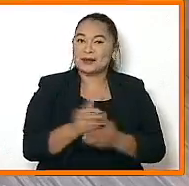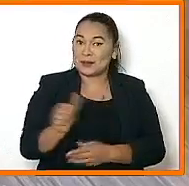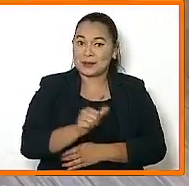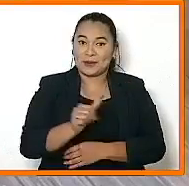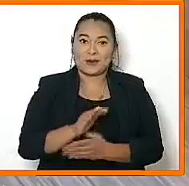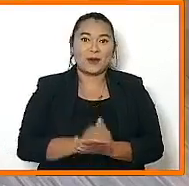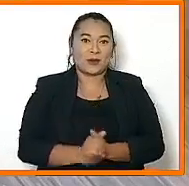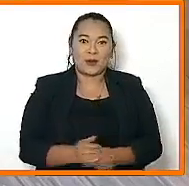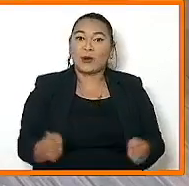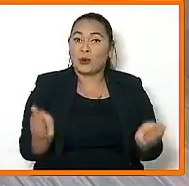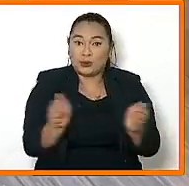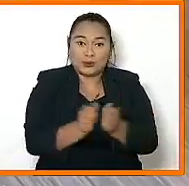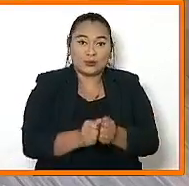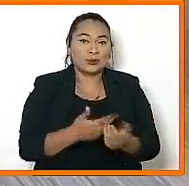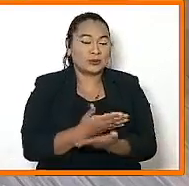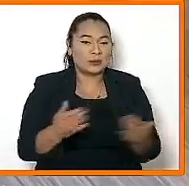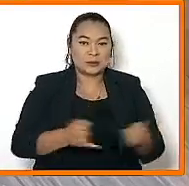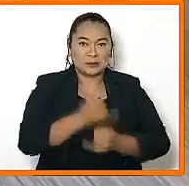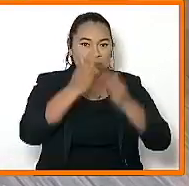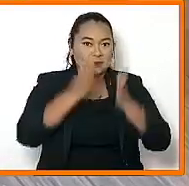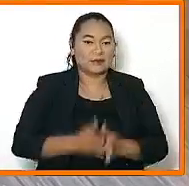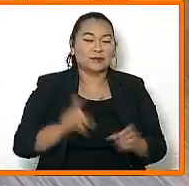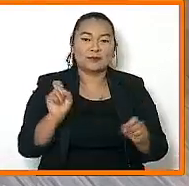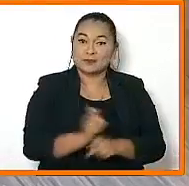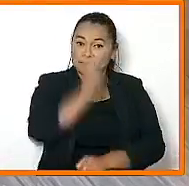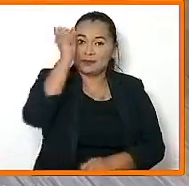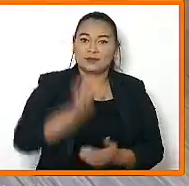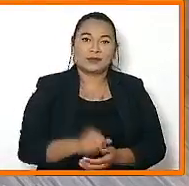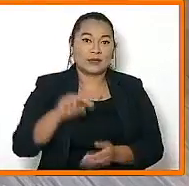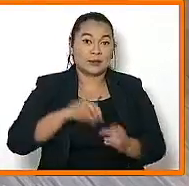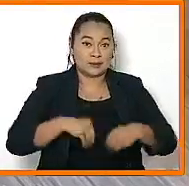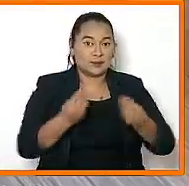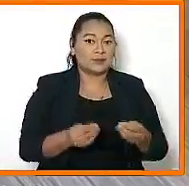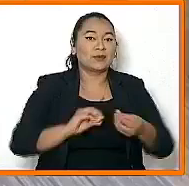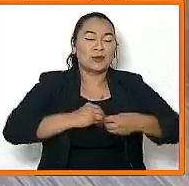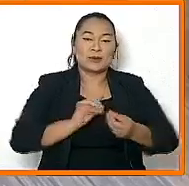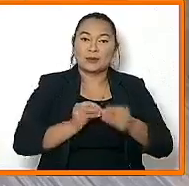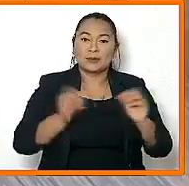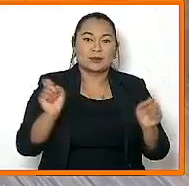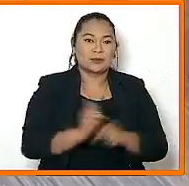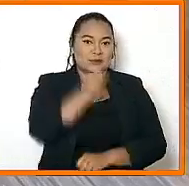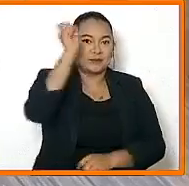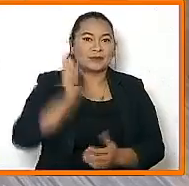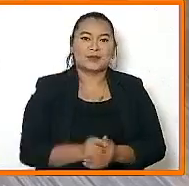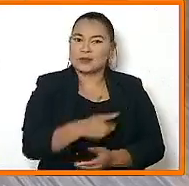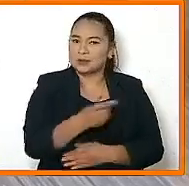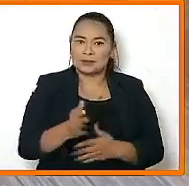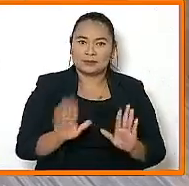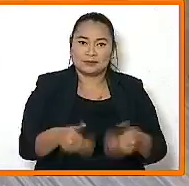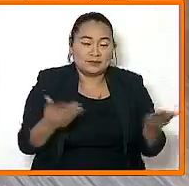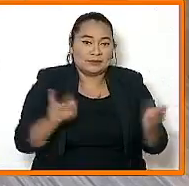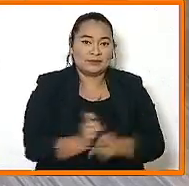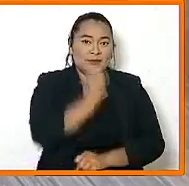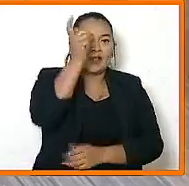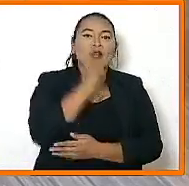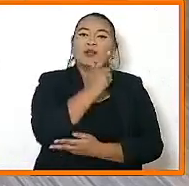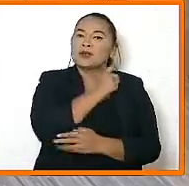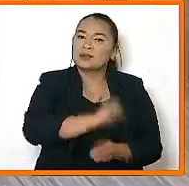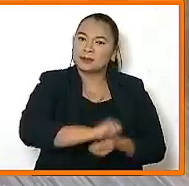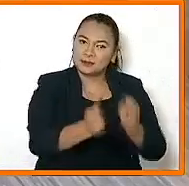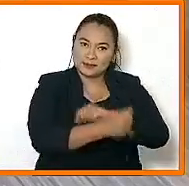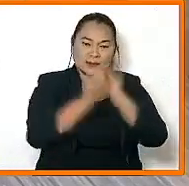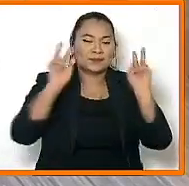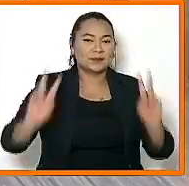y seas parte de nuestros felices ganadores. Yo me gano la Loto llevando tus números favoritos. ¿Y vos cómo te la vas a ganar? Loto